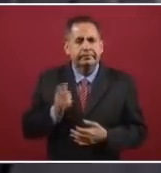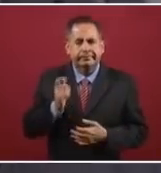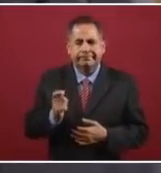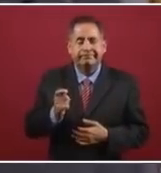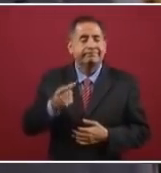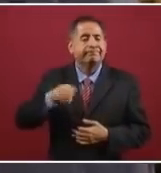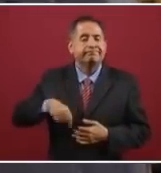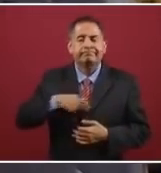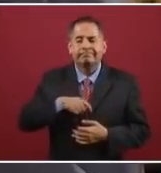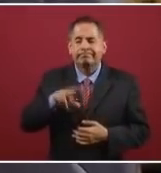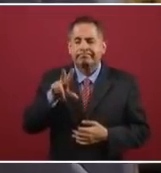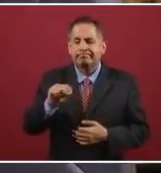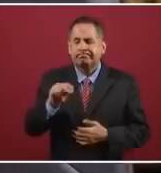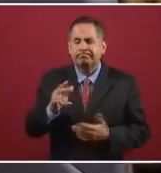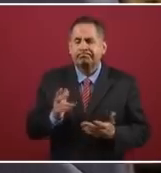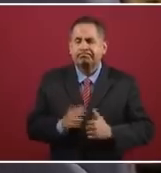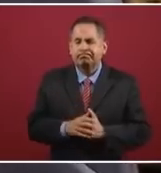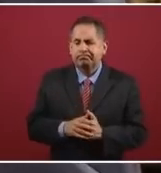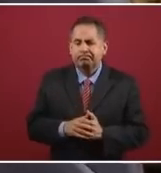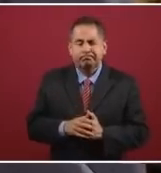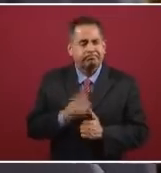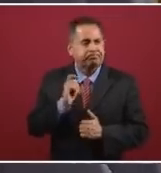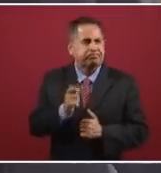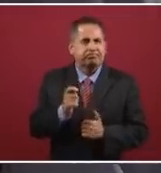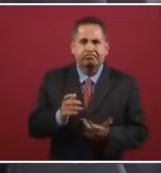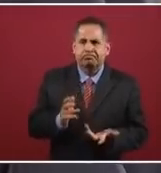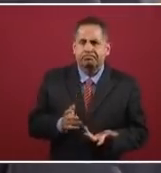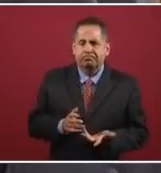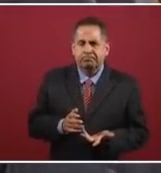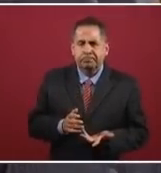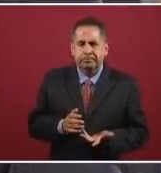nunca a convertirnos